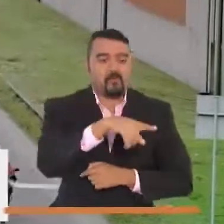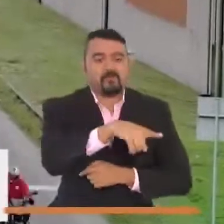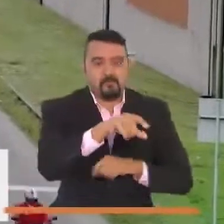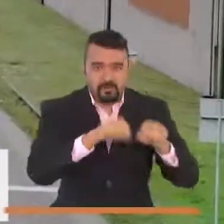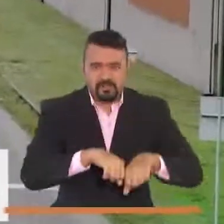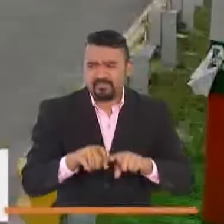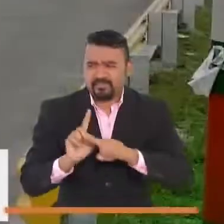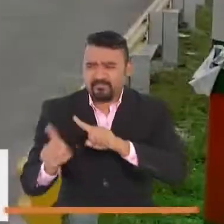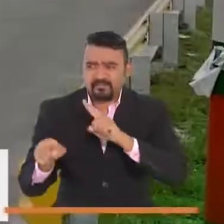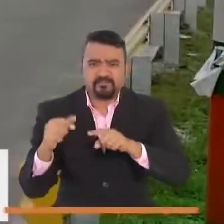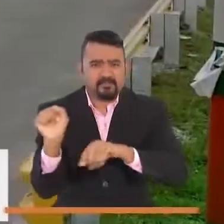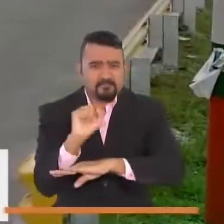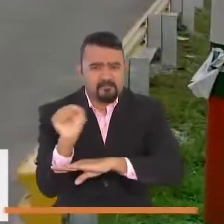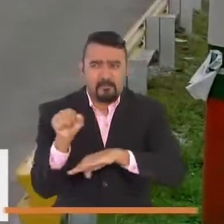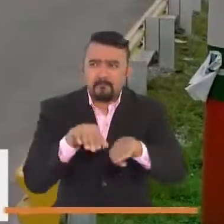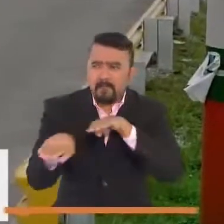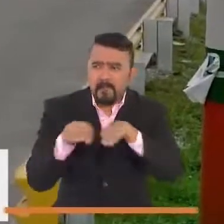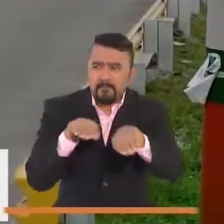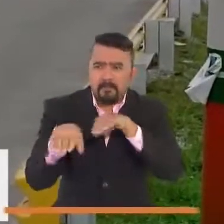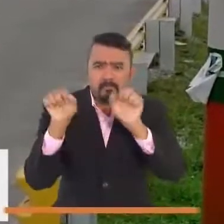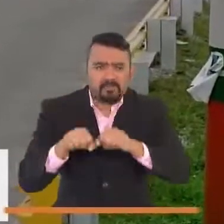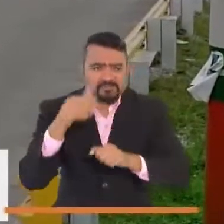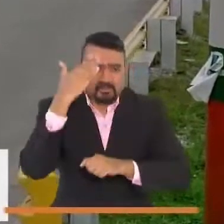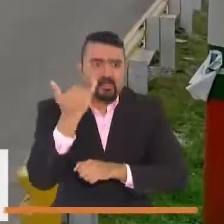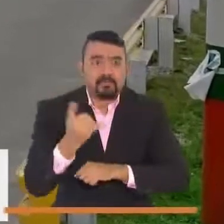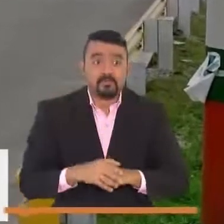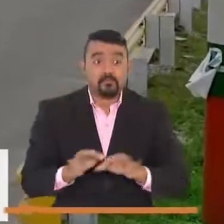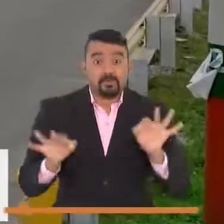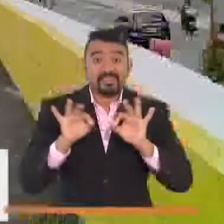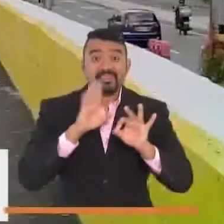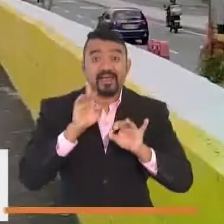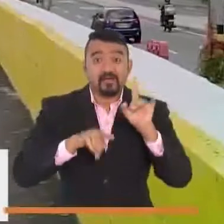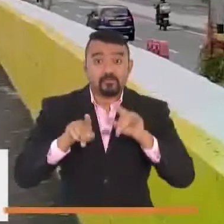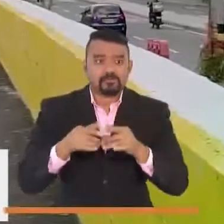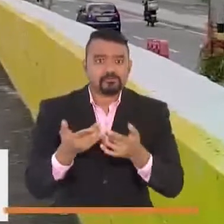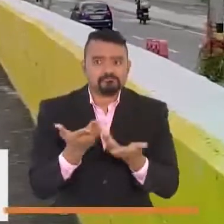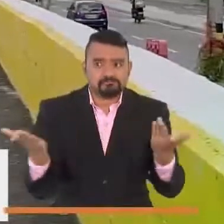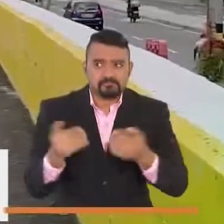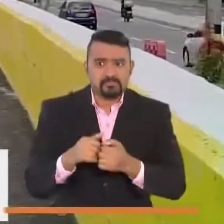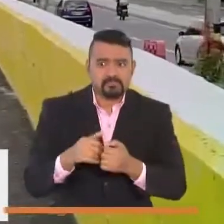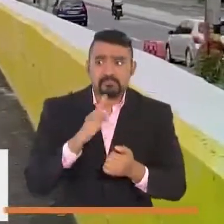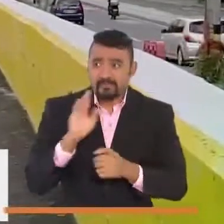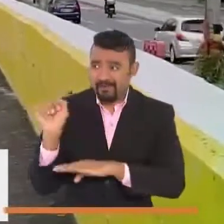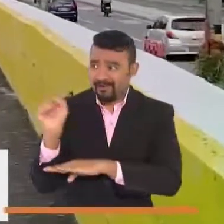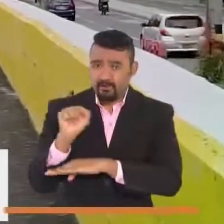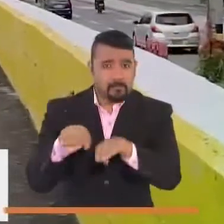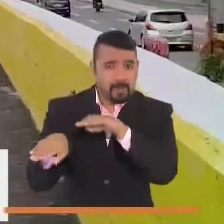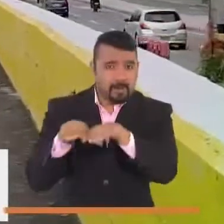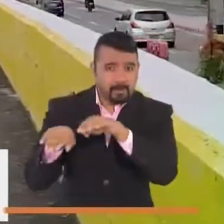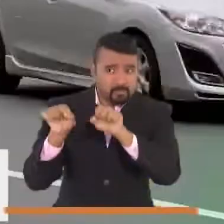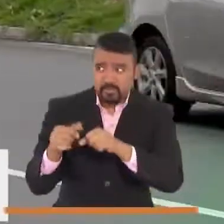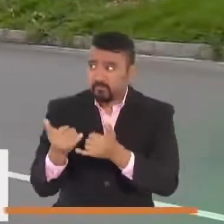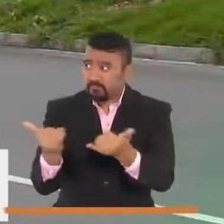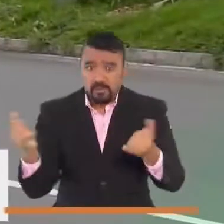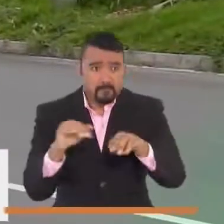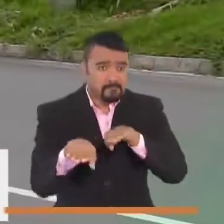los municipios del sur. Adicionalmente cuenta con 3 carriles de 10.5 metros para vehículos, con un flujo aproximado de